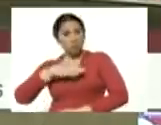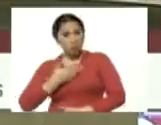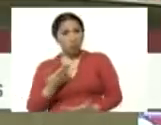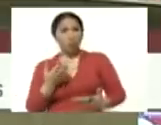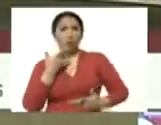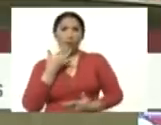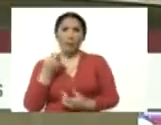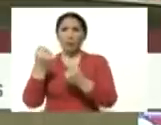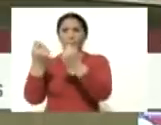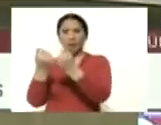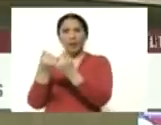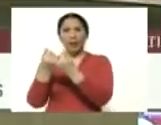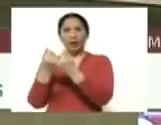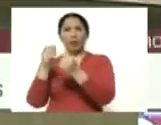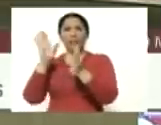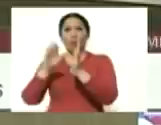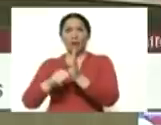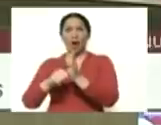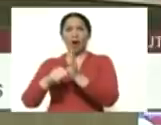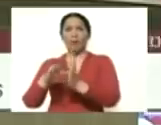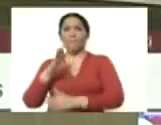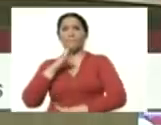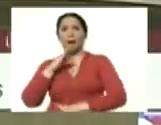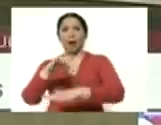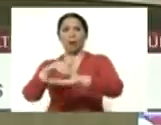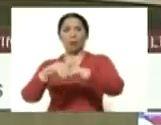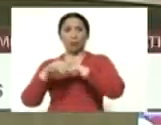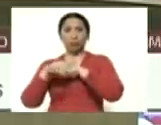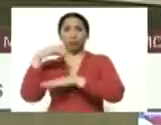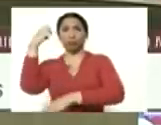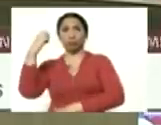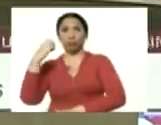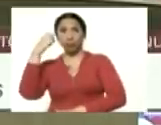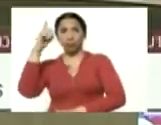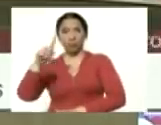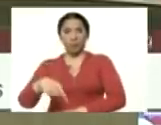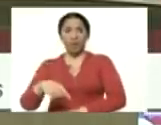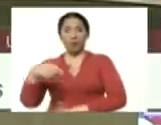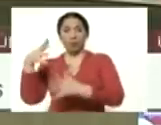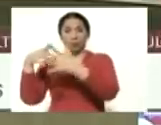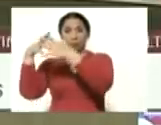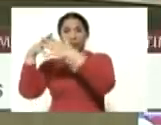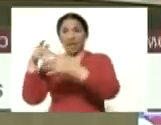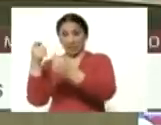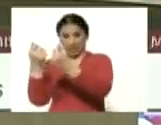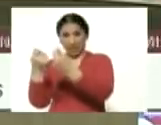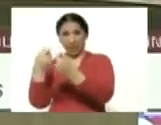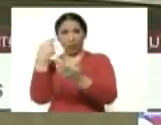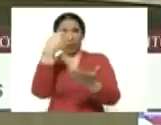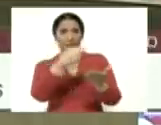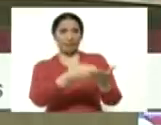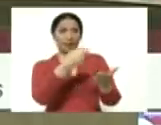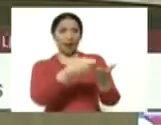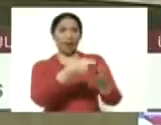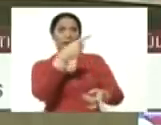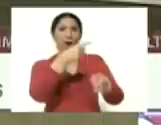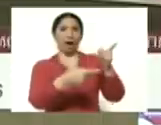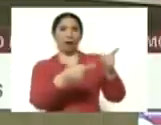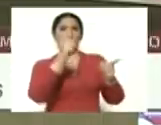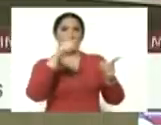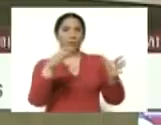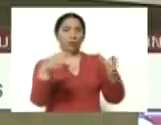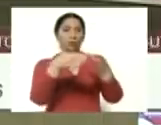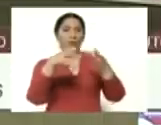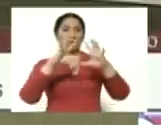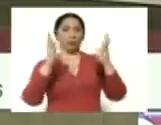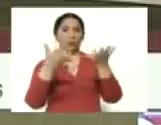que se robaron los bancos europeos y los bancos norteamericanos y de ese dinero entregarle algo al PNUD y a la Organización Mundial de la